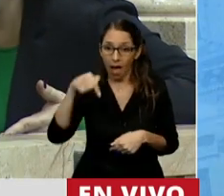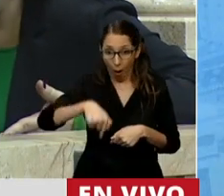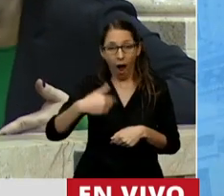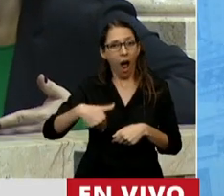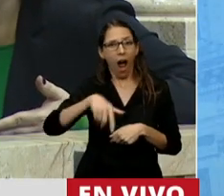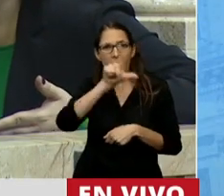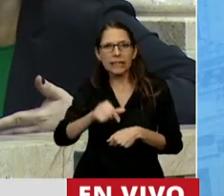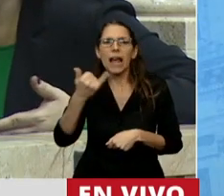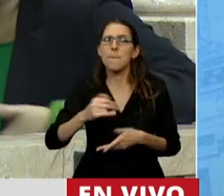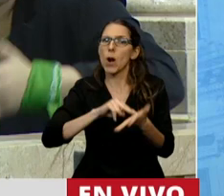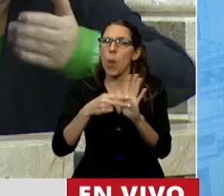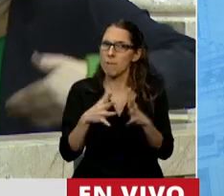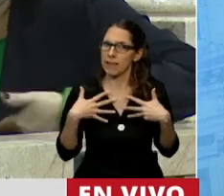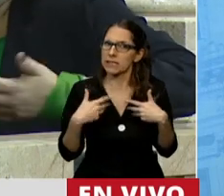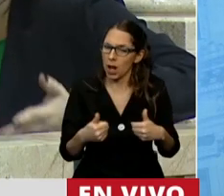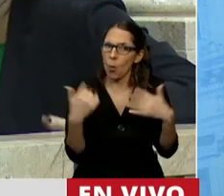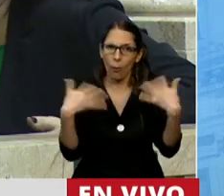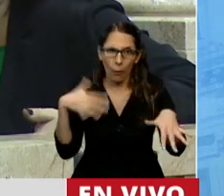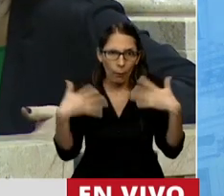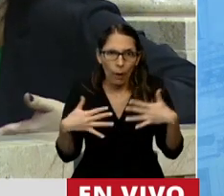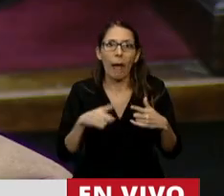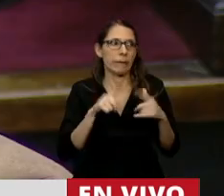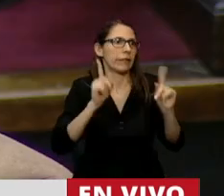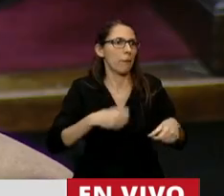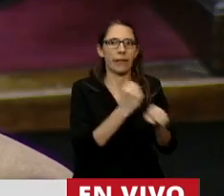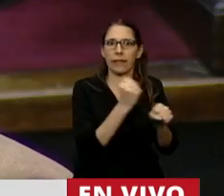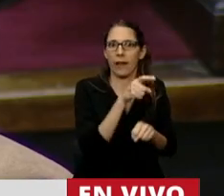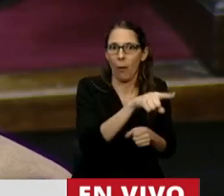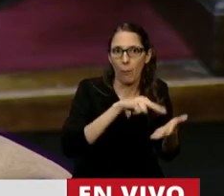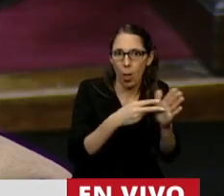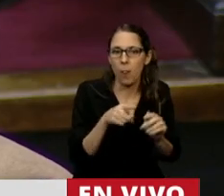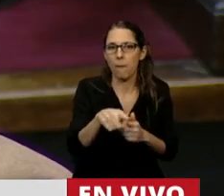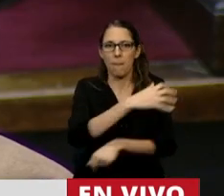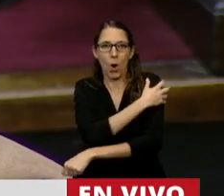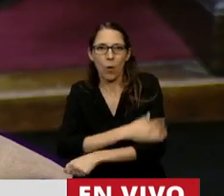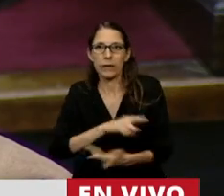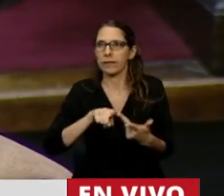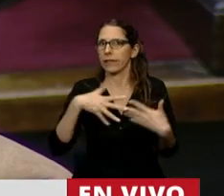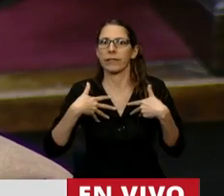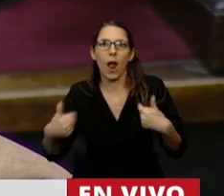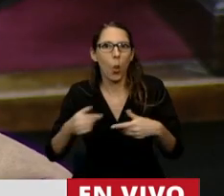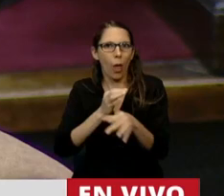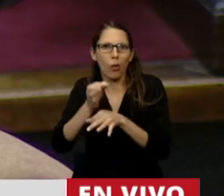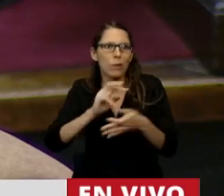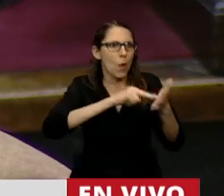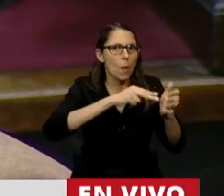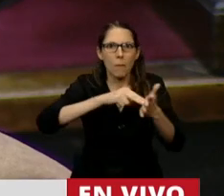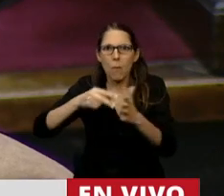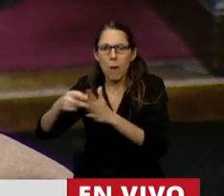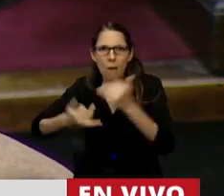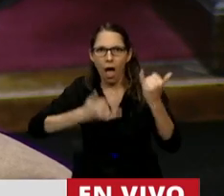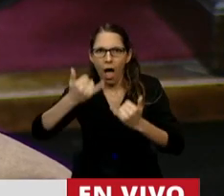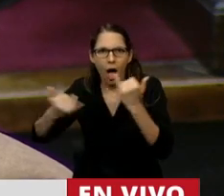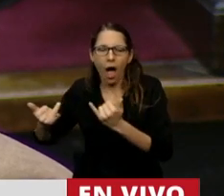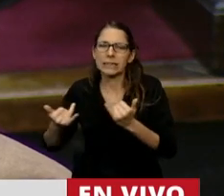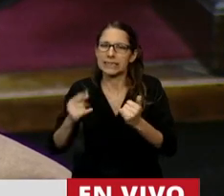crisis sanitaria que no escapa a la del empleo, a la de la pobreza, a la de la salud, a la educación. Y permítame, presidente,